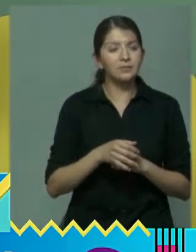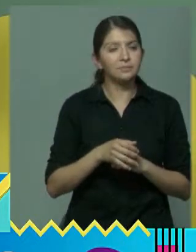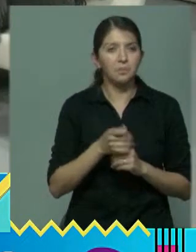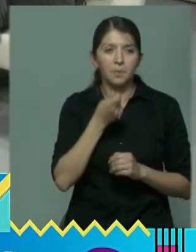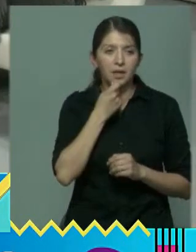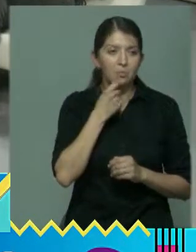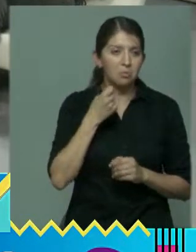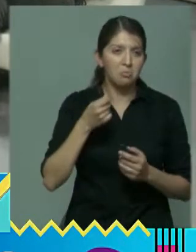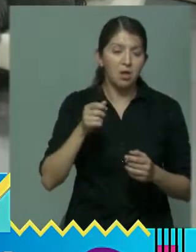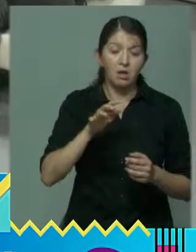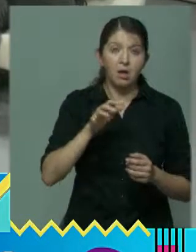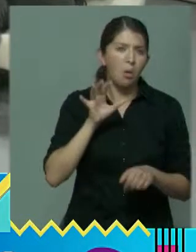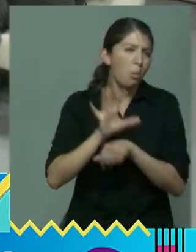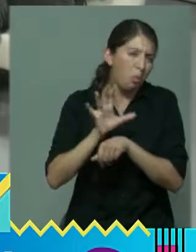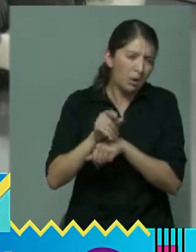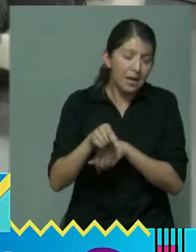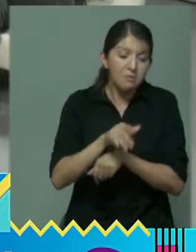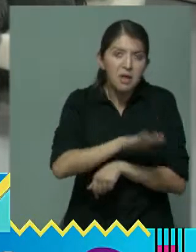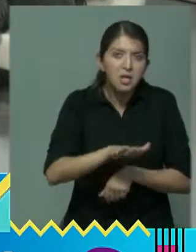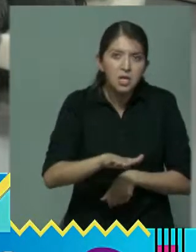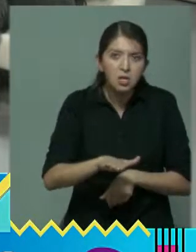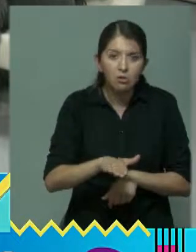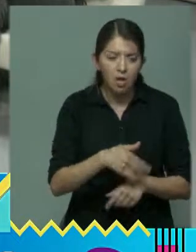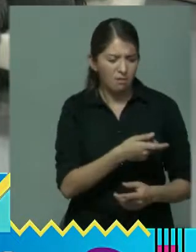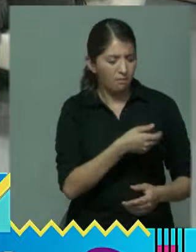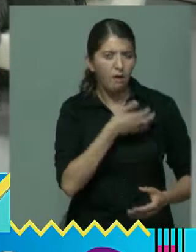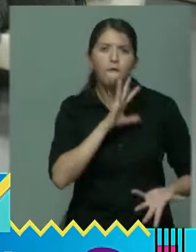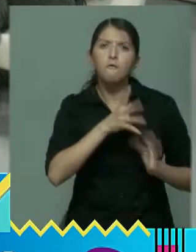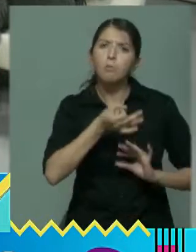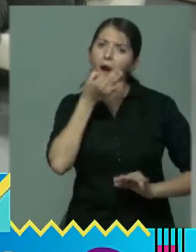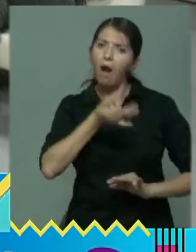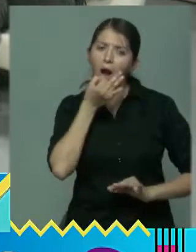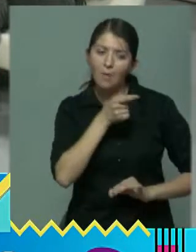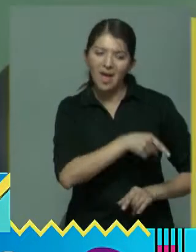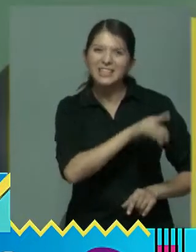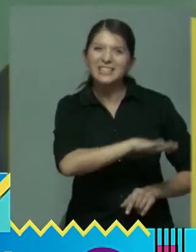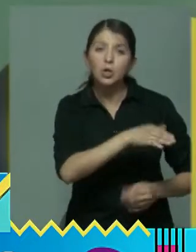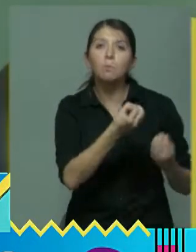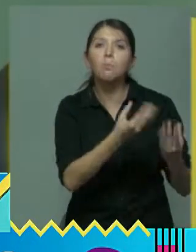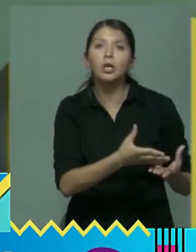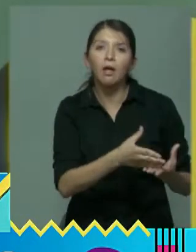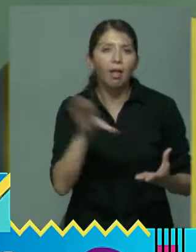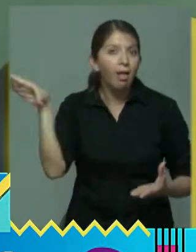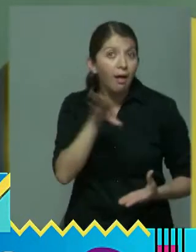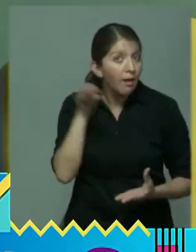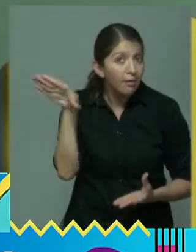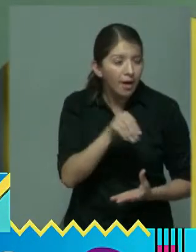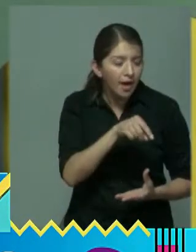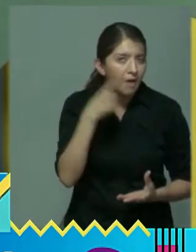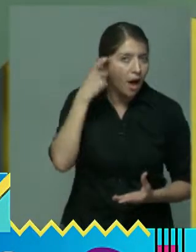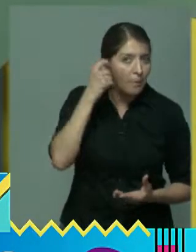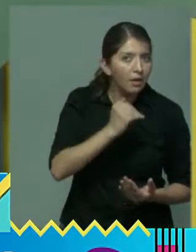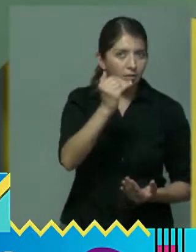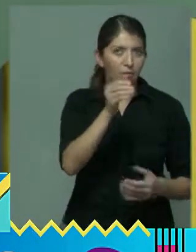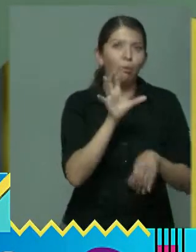dijo, uno piensa y dice, alguien le dijo Por esto supuesto, en algún lado lo escuchó, lo aprendió y eso también nos tenemos que hacer un mea culpa de qué está pasando en